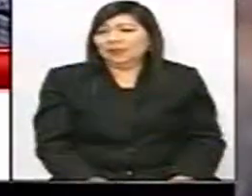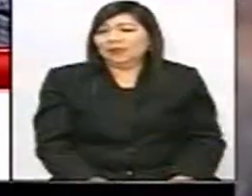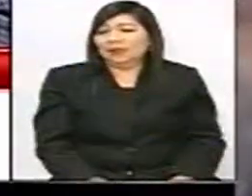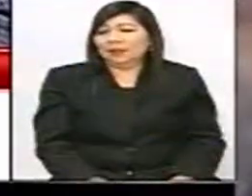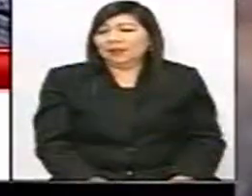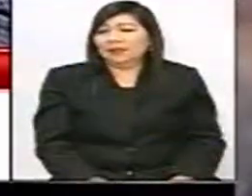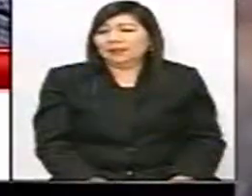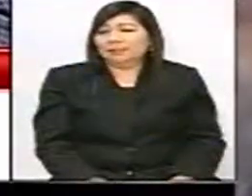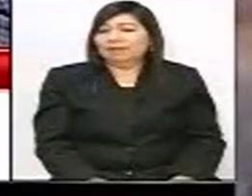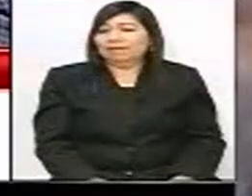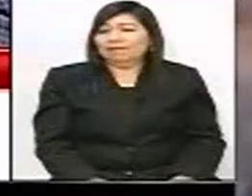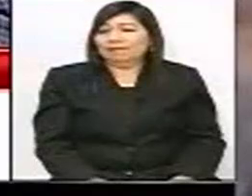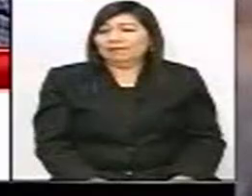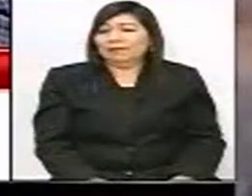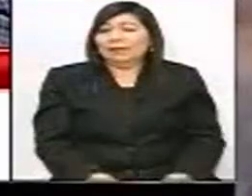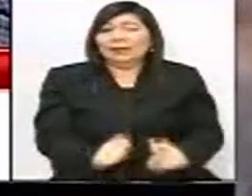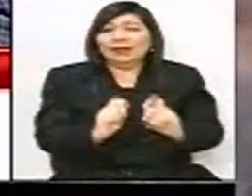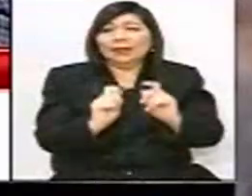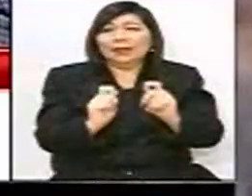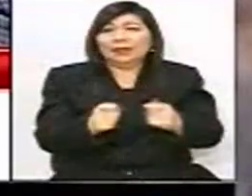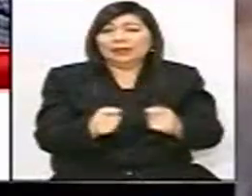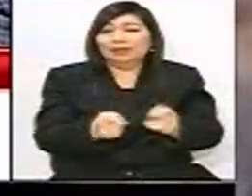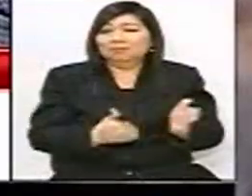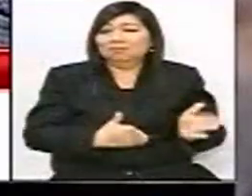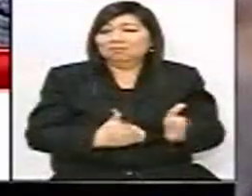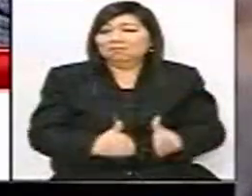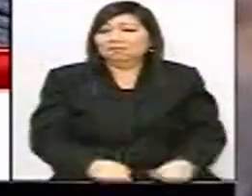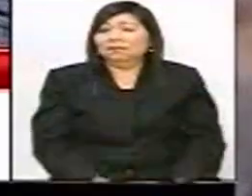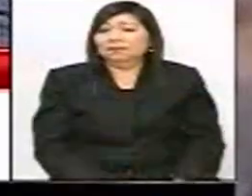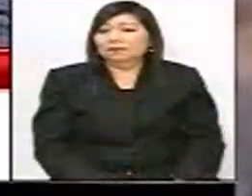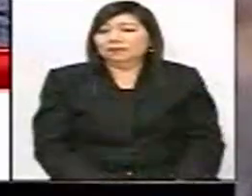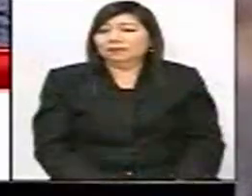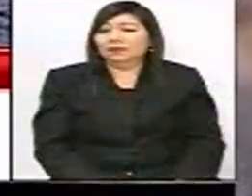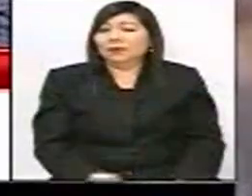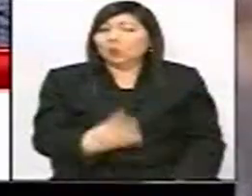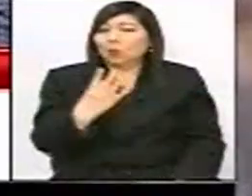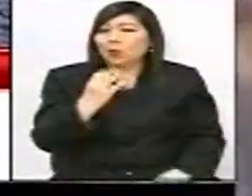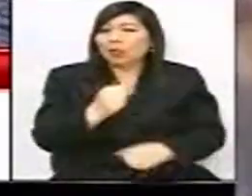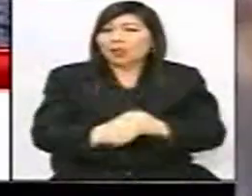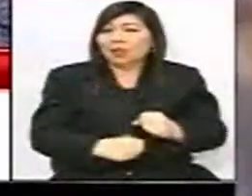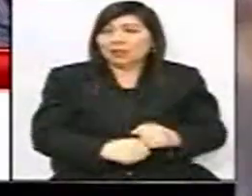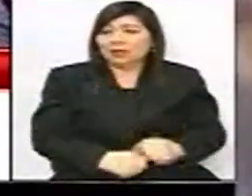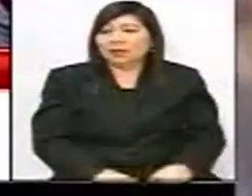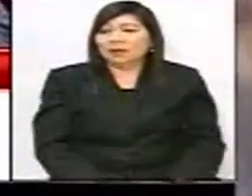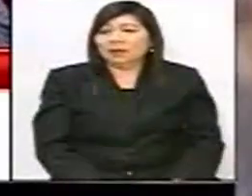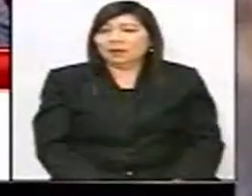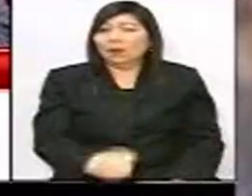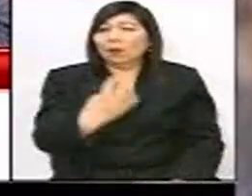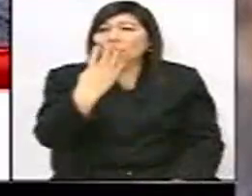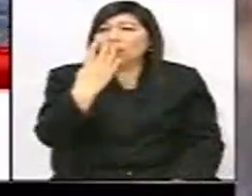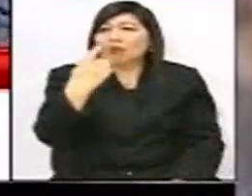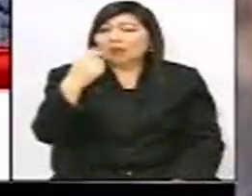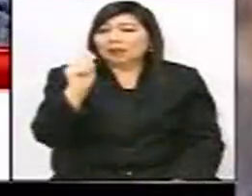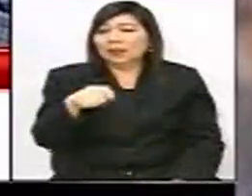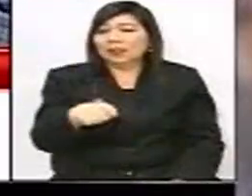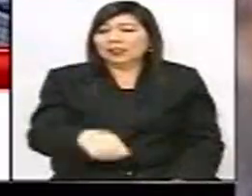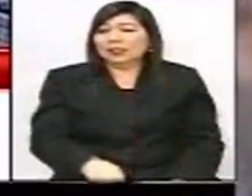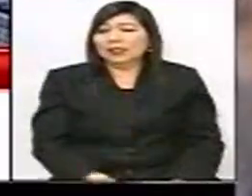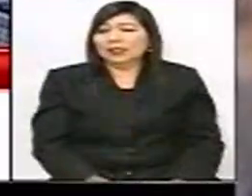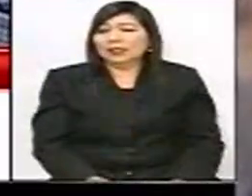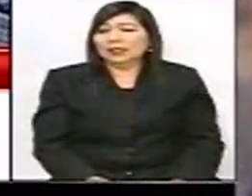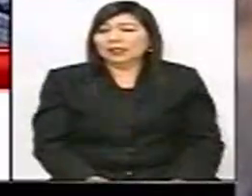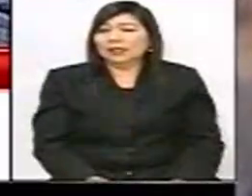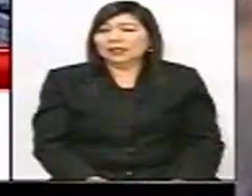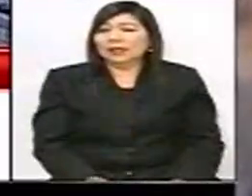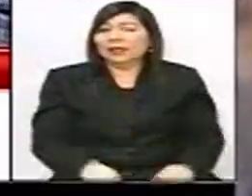es lo que paga. O sea, se han regalado autopistas por 40 años a cambio de 4%. Ellos van a sacar